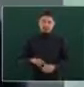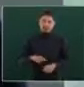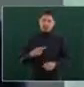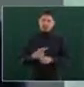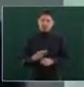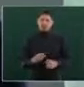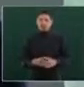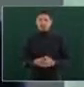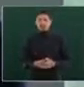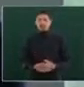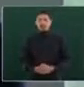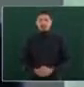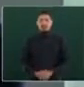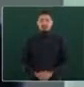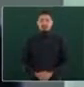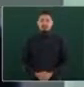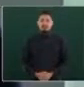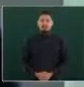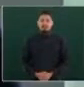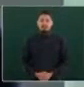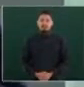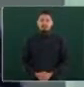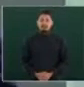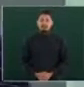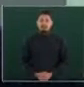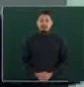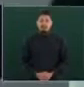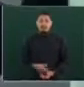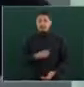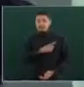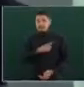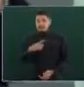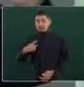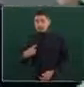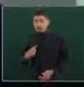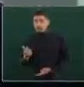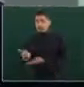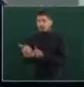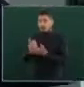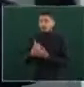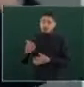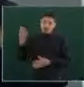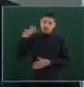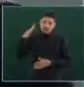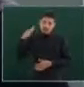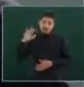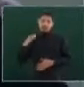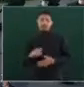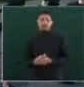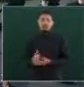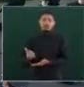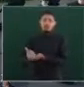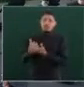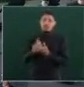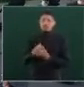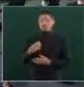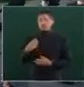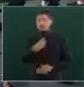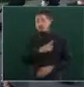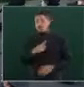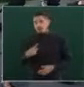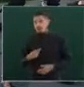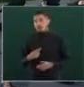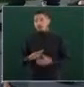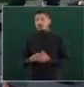importante y es que sólo podemos mejorar la sociedad si conocemos la realidad tenemos que